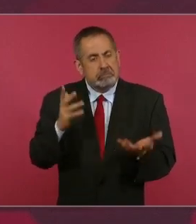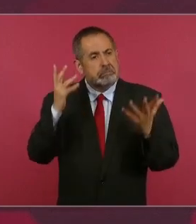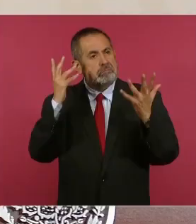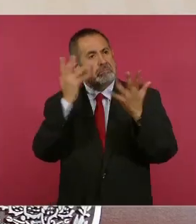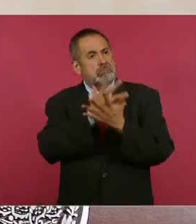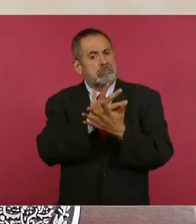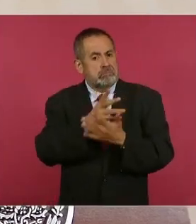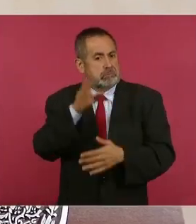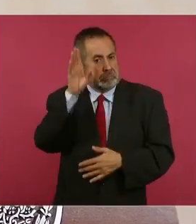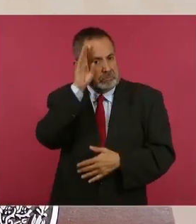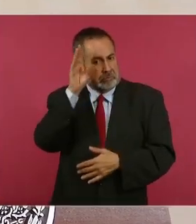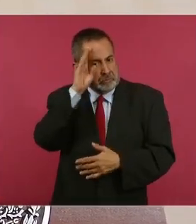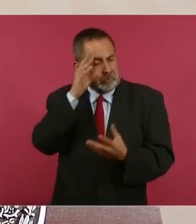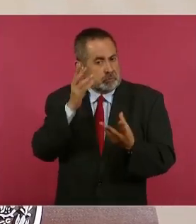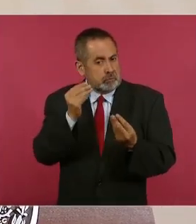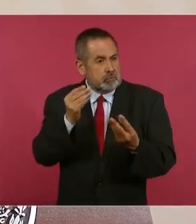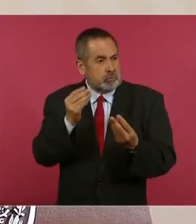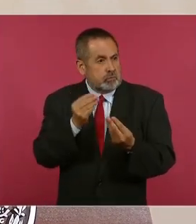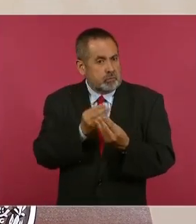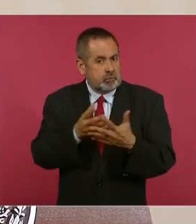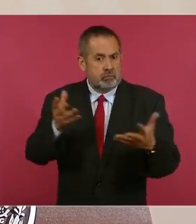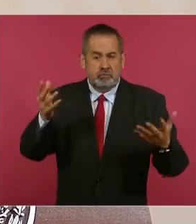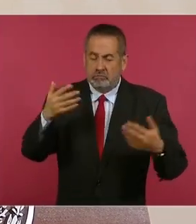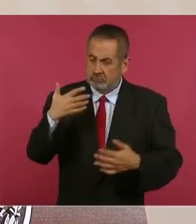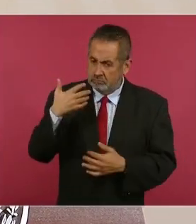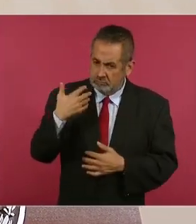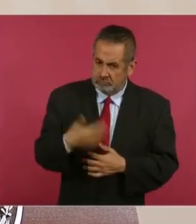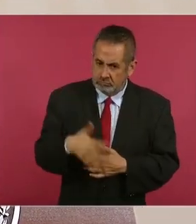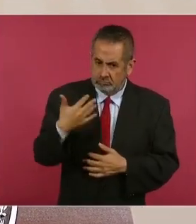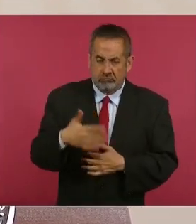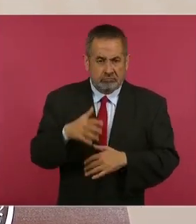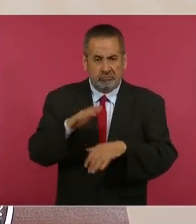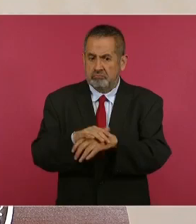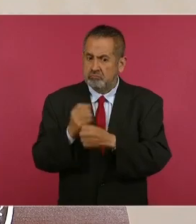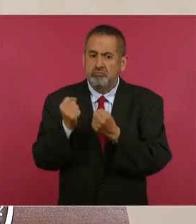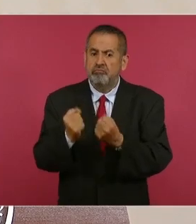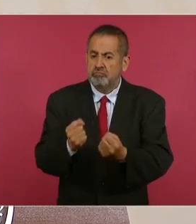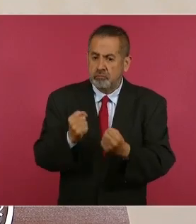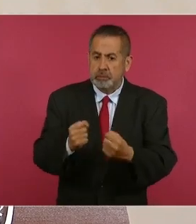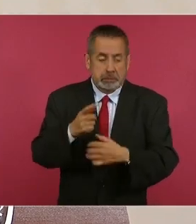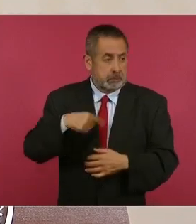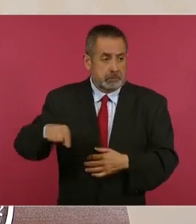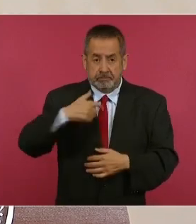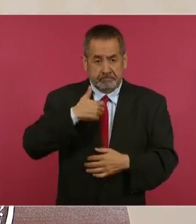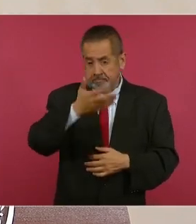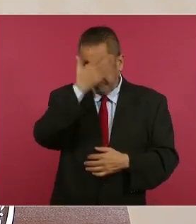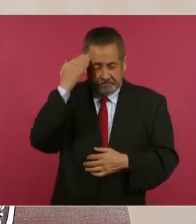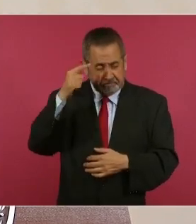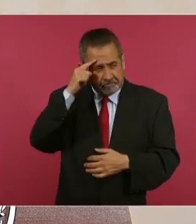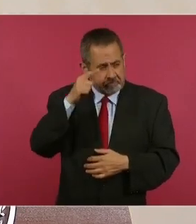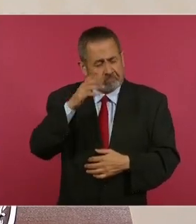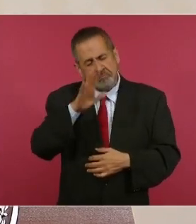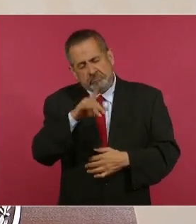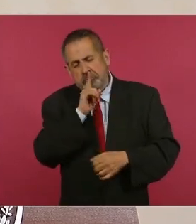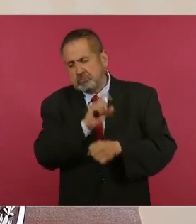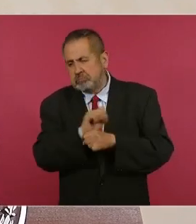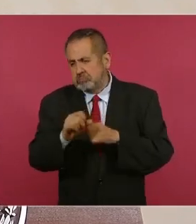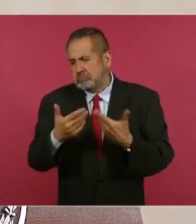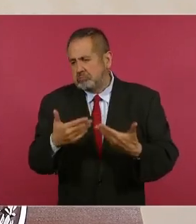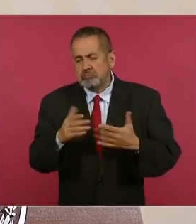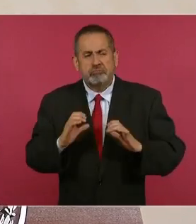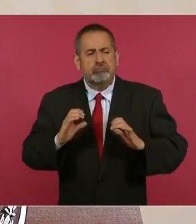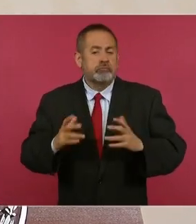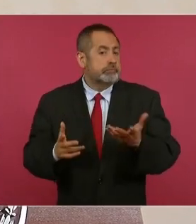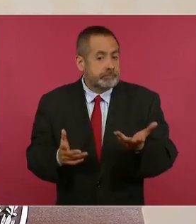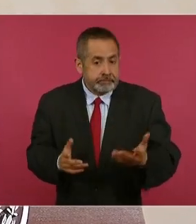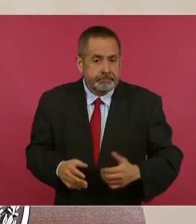de que iba a ser mucho más fuerte de lo que se pensaba.